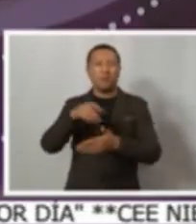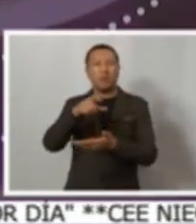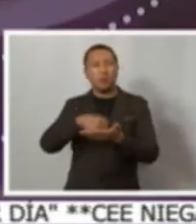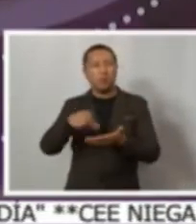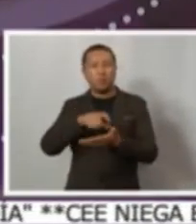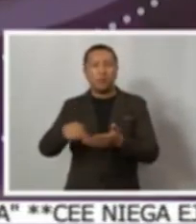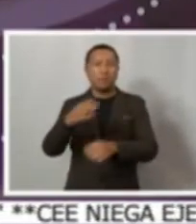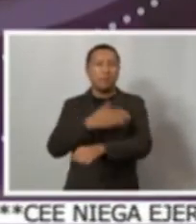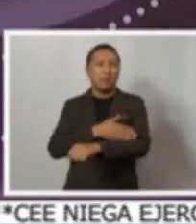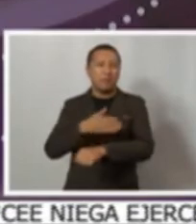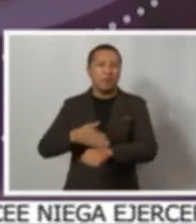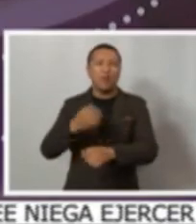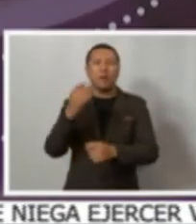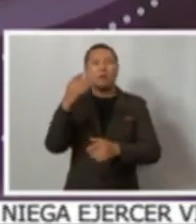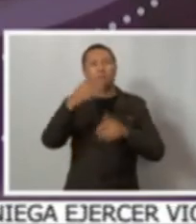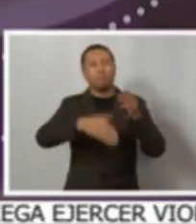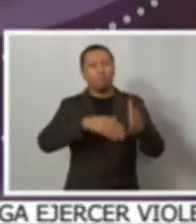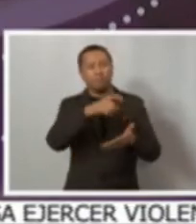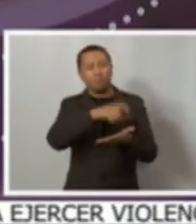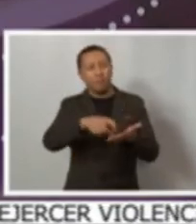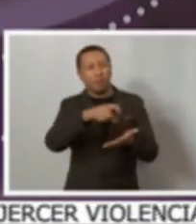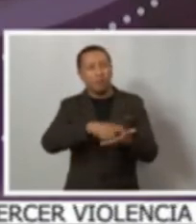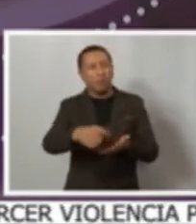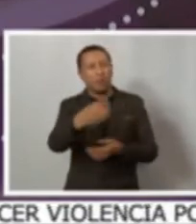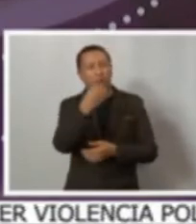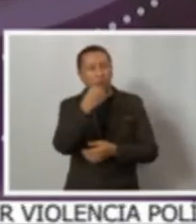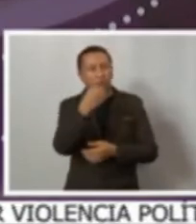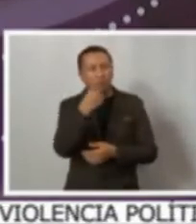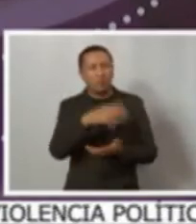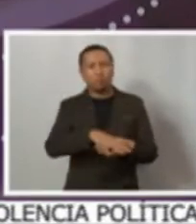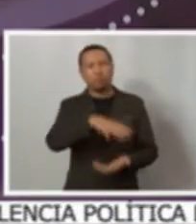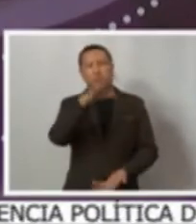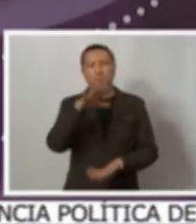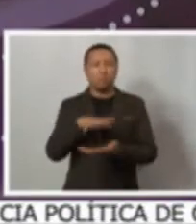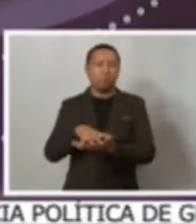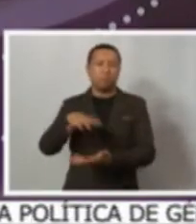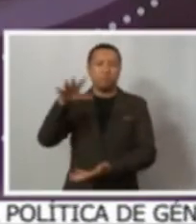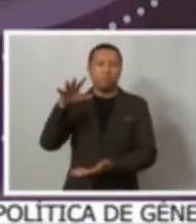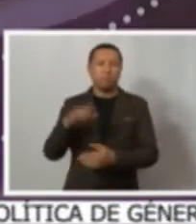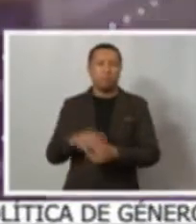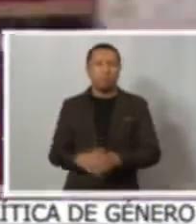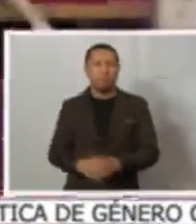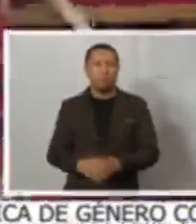para reforzar puertas y ventanas de sus viviendas por los embates de Delta.